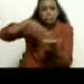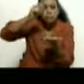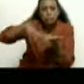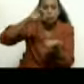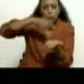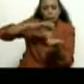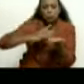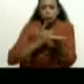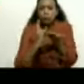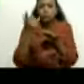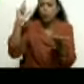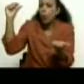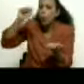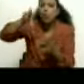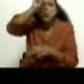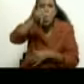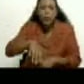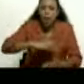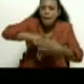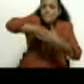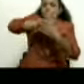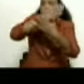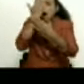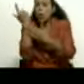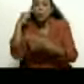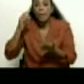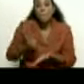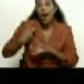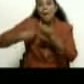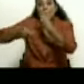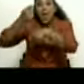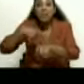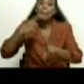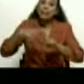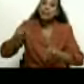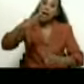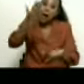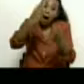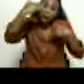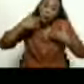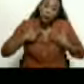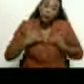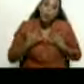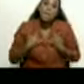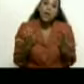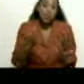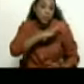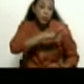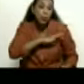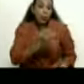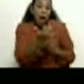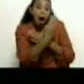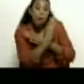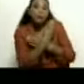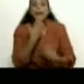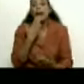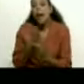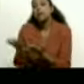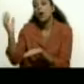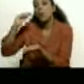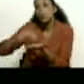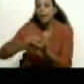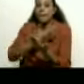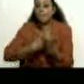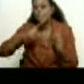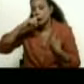aportando para impulsar la P del CLAC, pero también necesitamos la atención social y le damos las gracias nuevamente. ¿Cómo